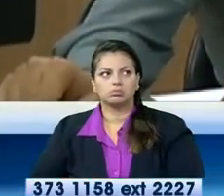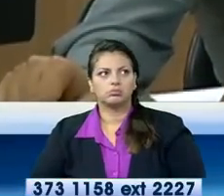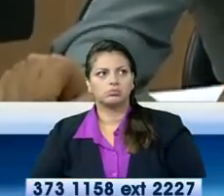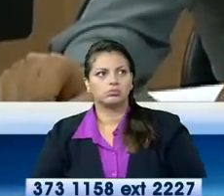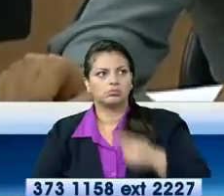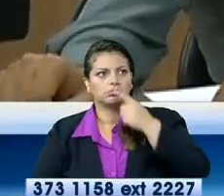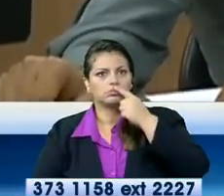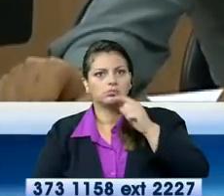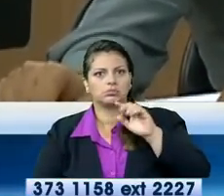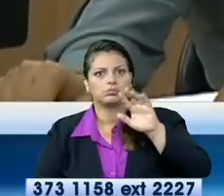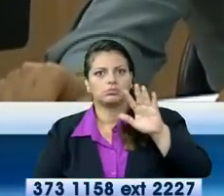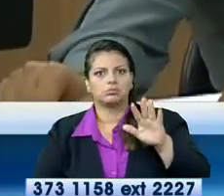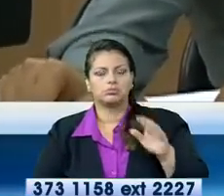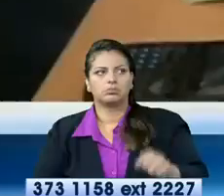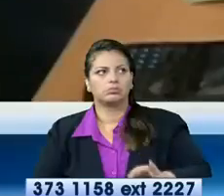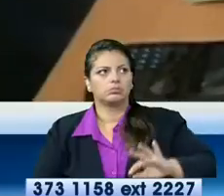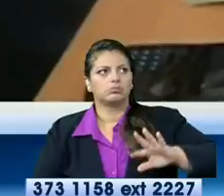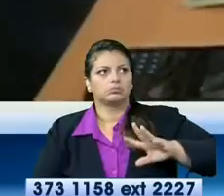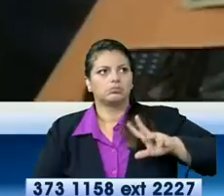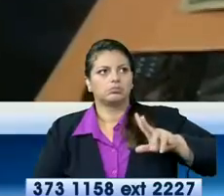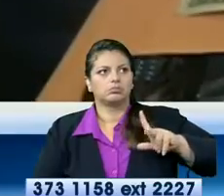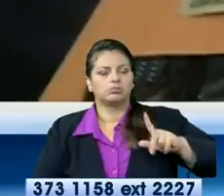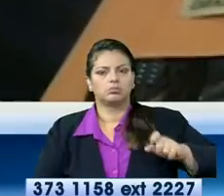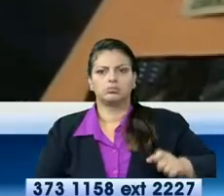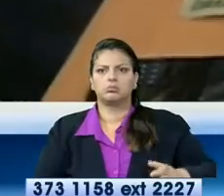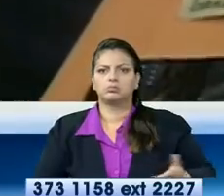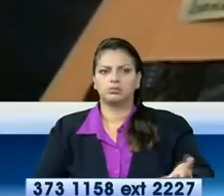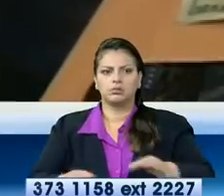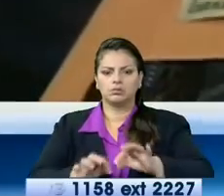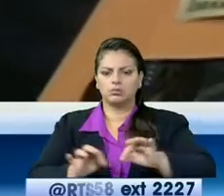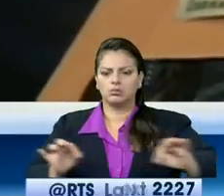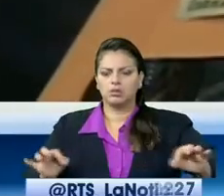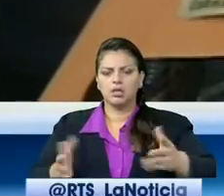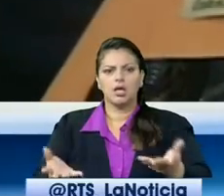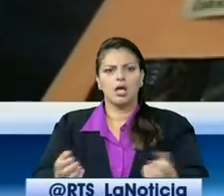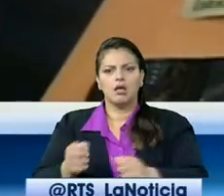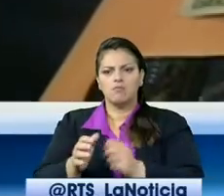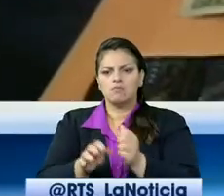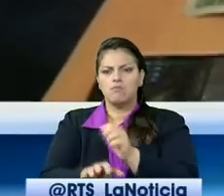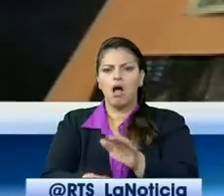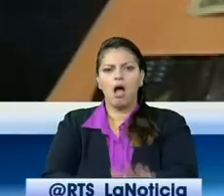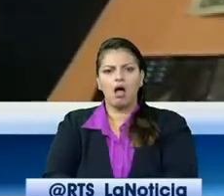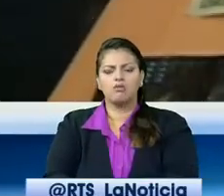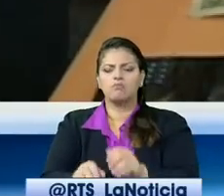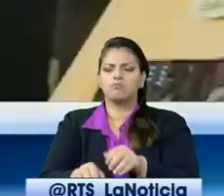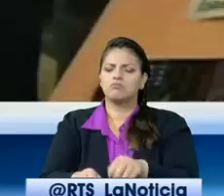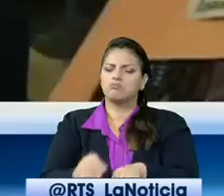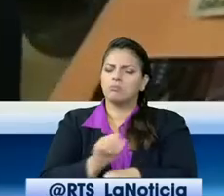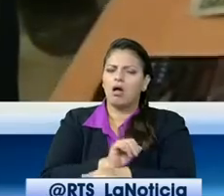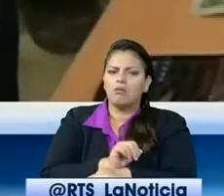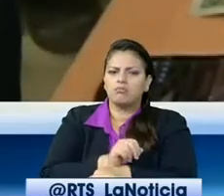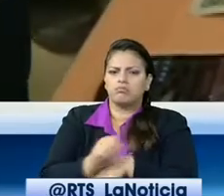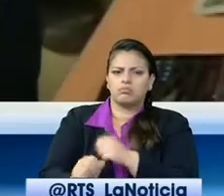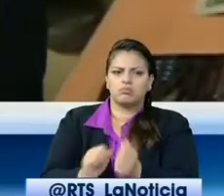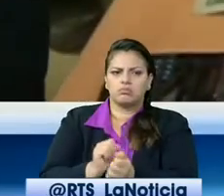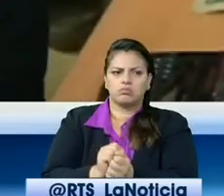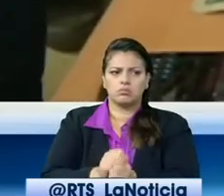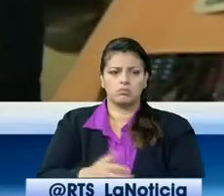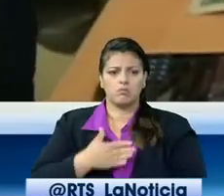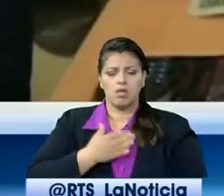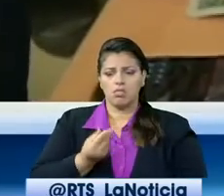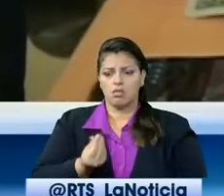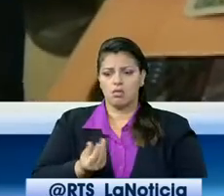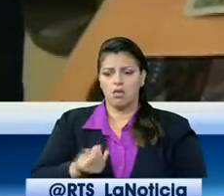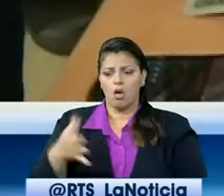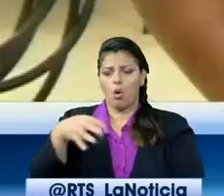a mi esposo. Esa era la vuelta que iban a hacer ya ellos, nos iban a amarrar, pero como ellos saben que nosotros no tenemos mucho dinero ahí afuera,